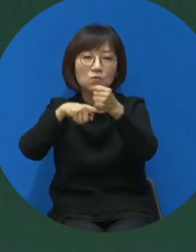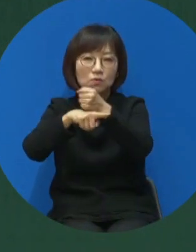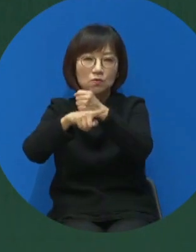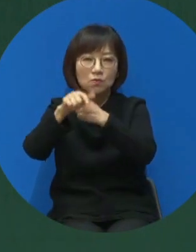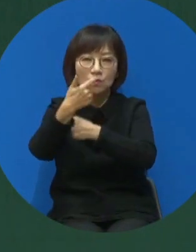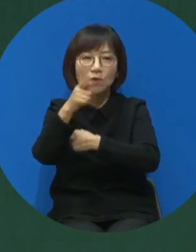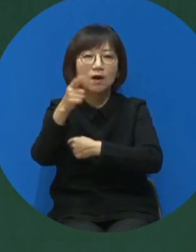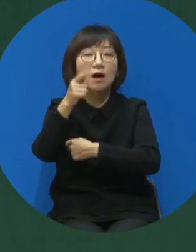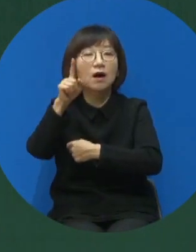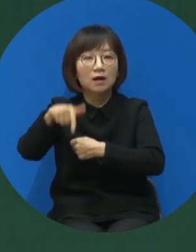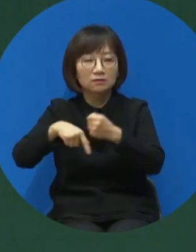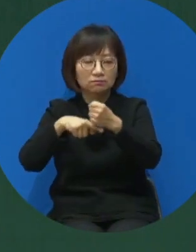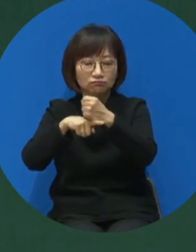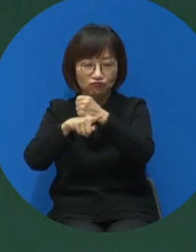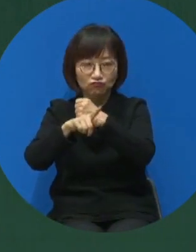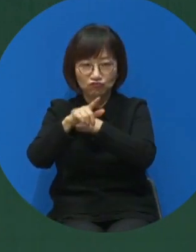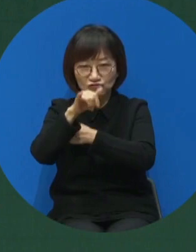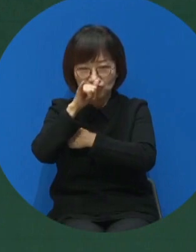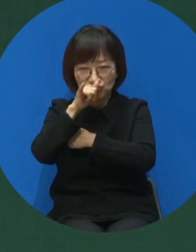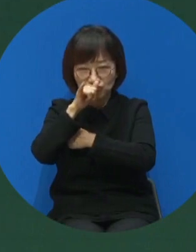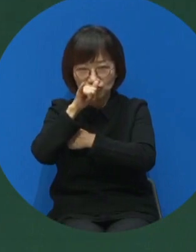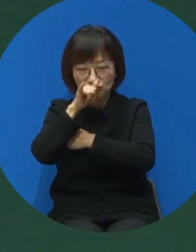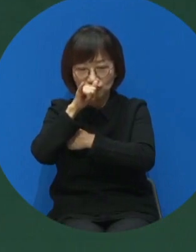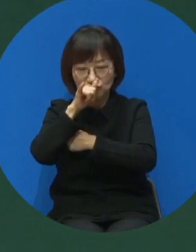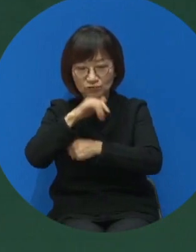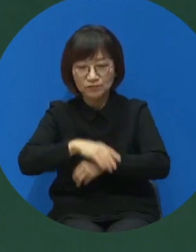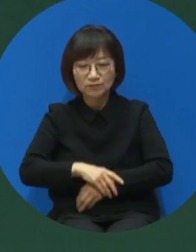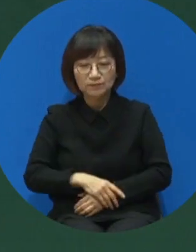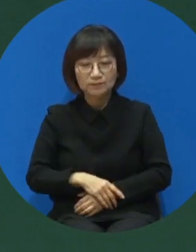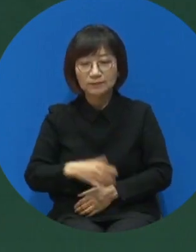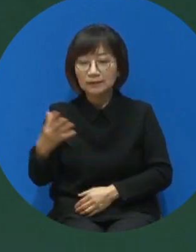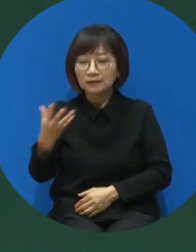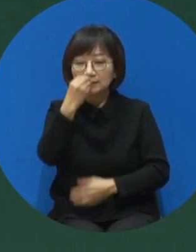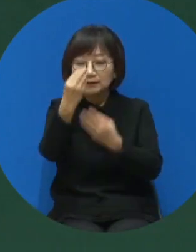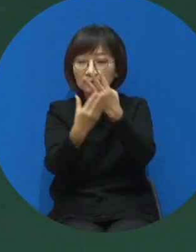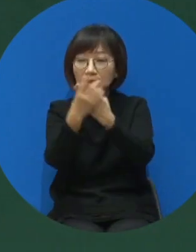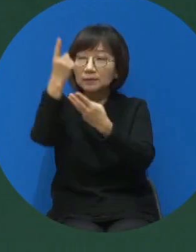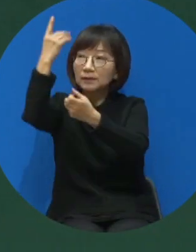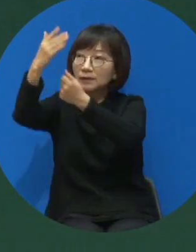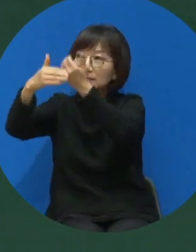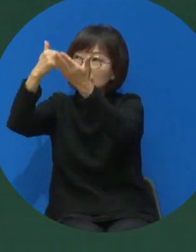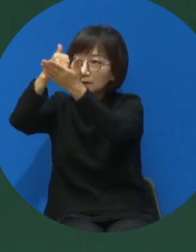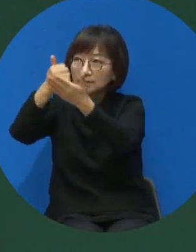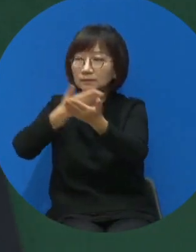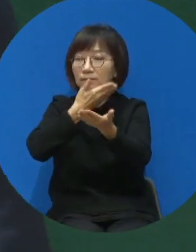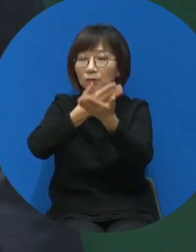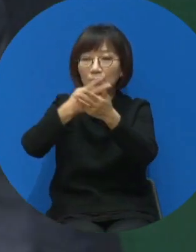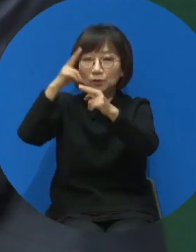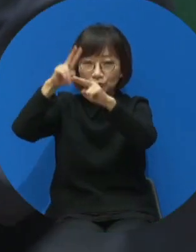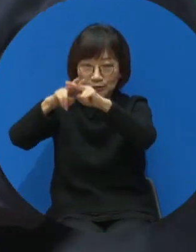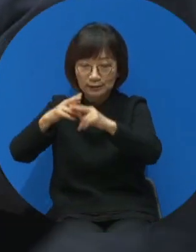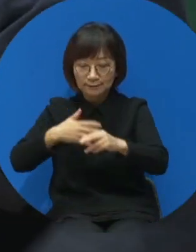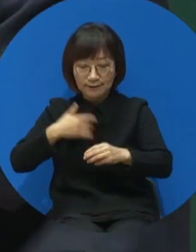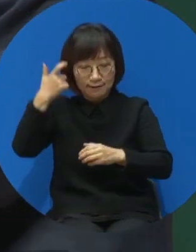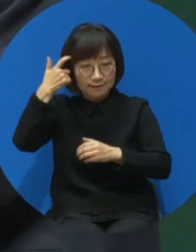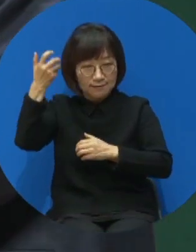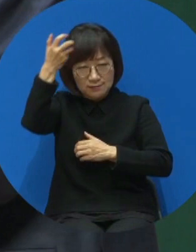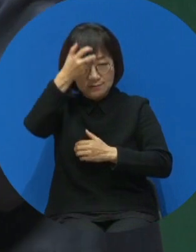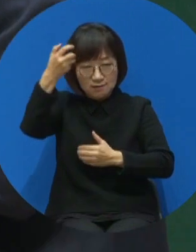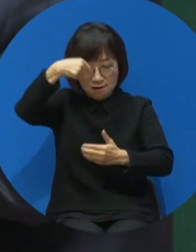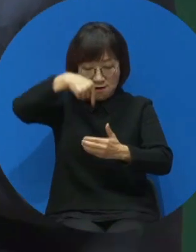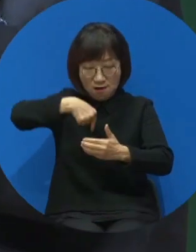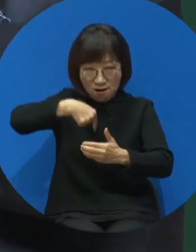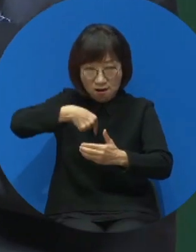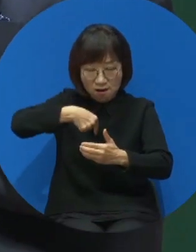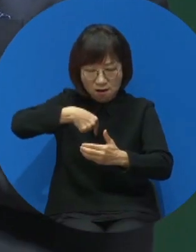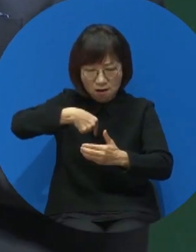ciencia espiritual según sanín guapos a nadie yo no maté ni físicamente kim